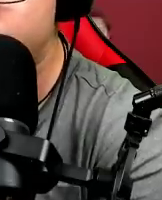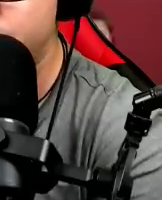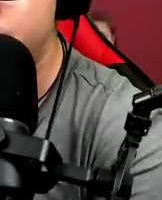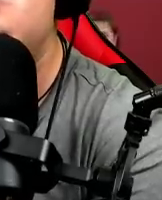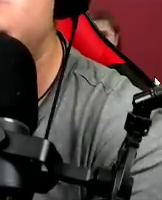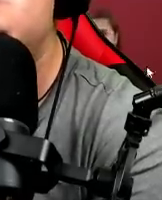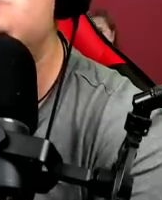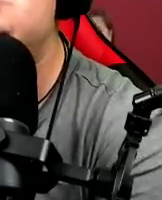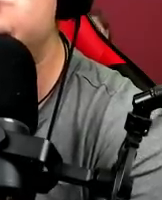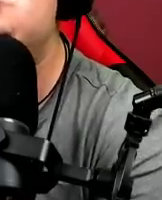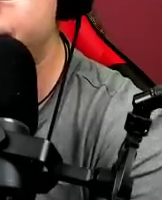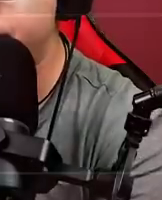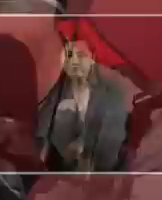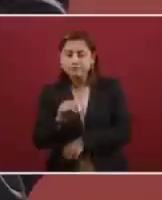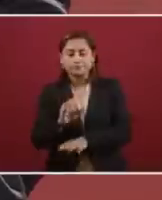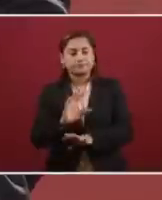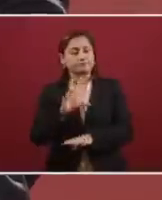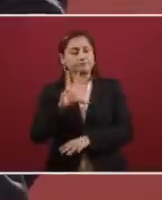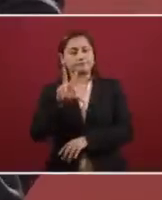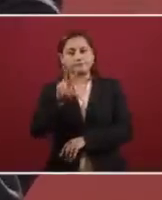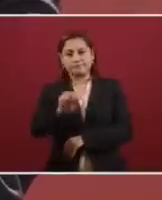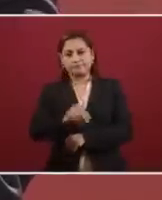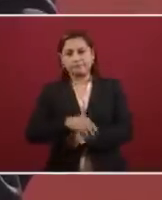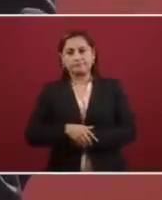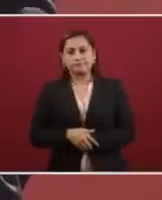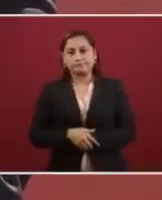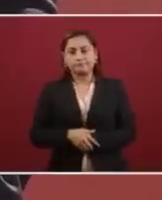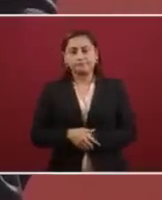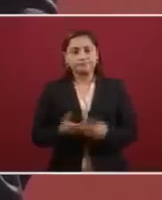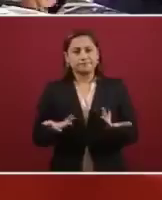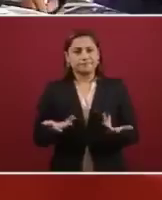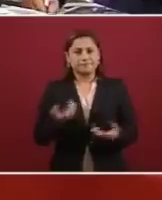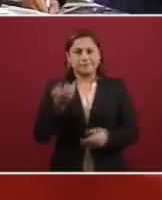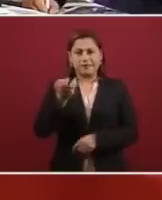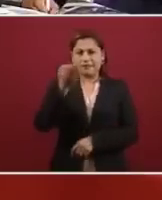no se puede permitir